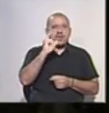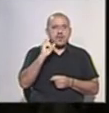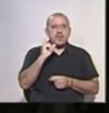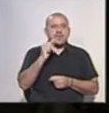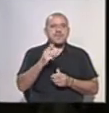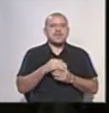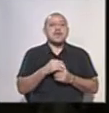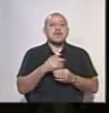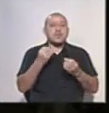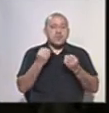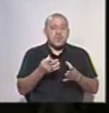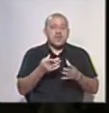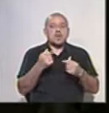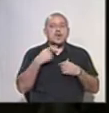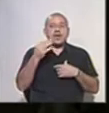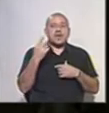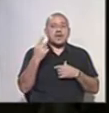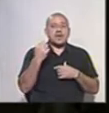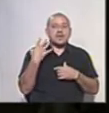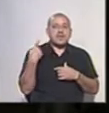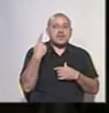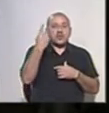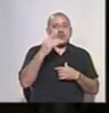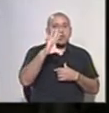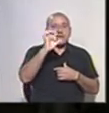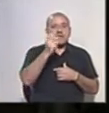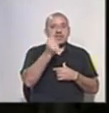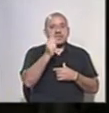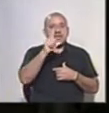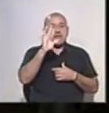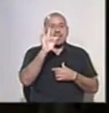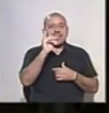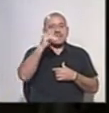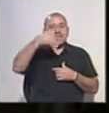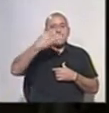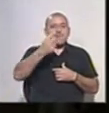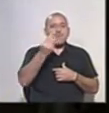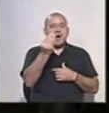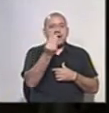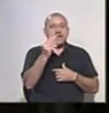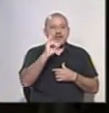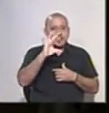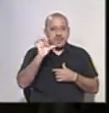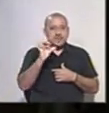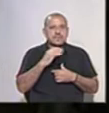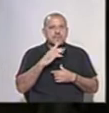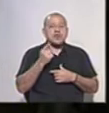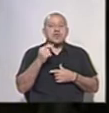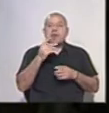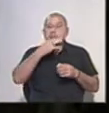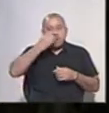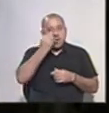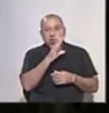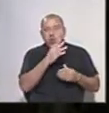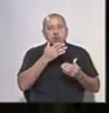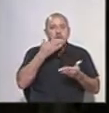estoy con Diego Berardi acá, director de Saltimbanquis, arreglador coral. Un hombre con una cantidad de primeros premios como mejor coro, es decir, por